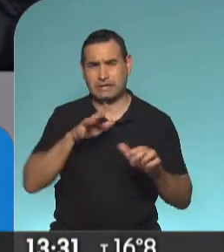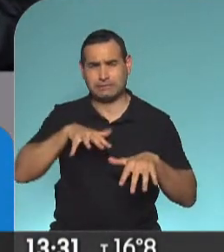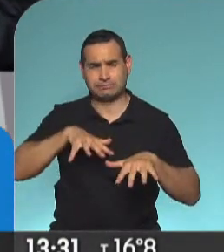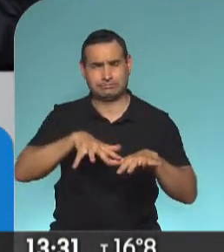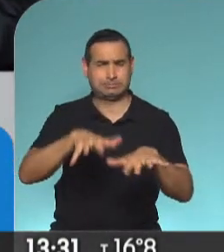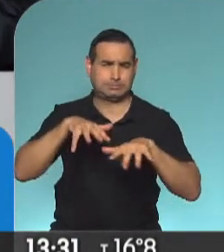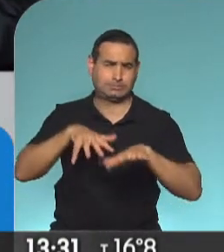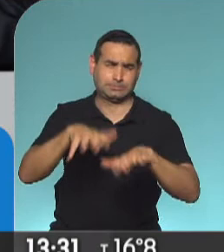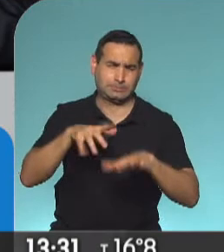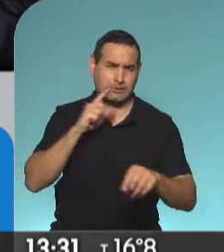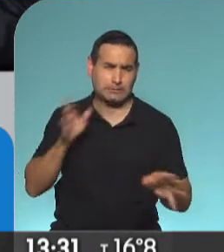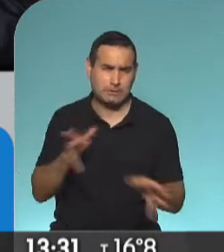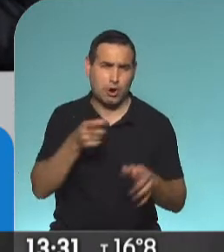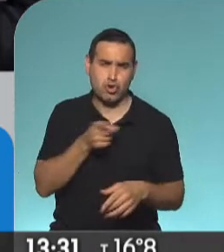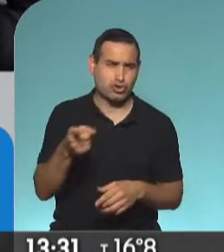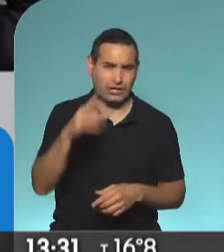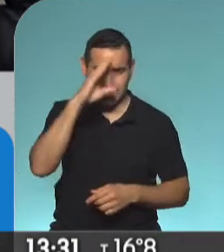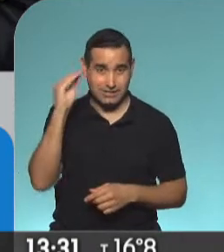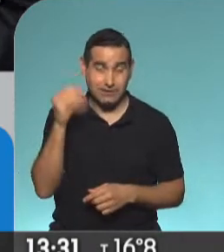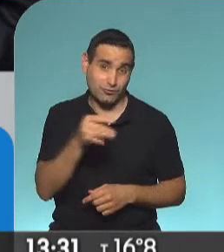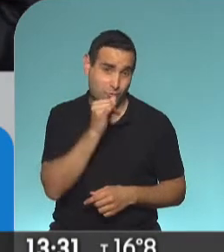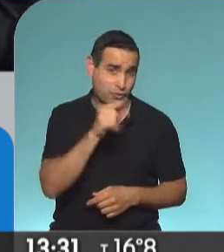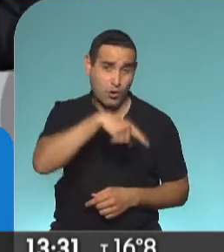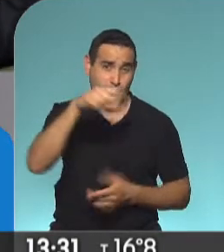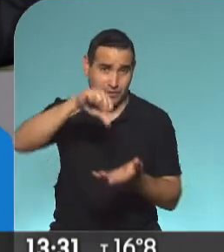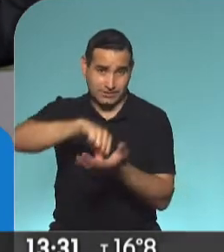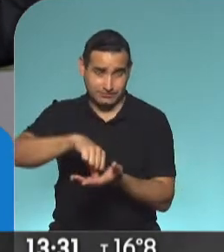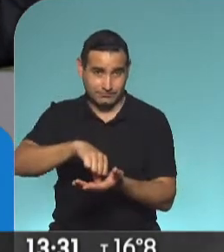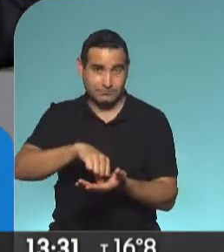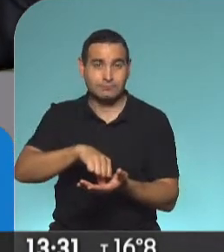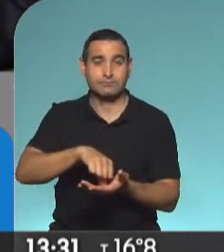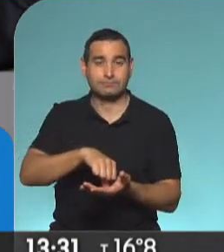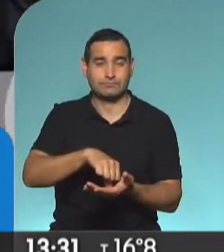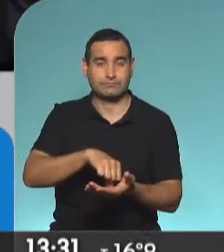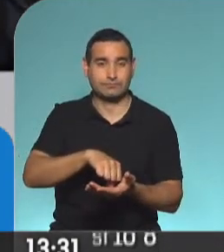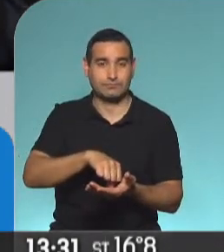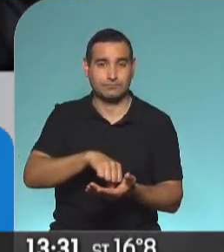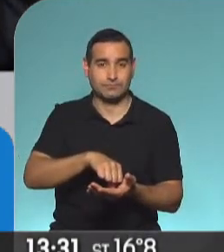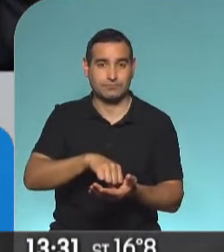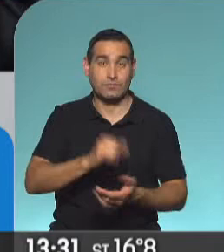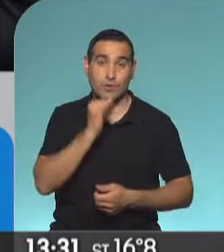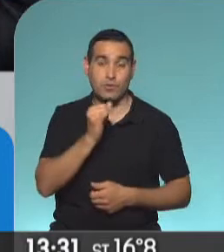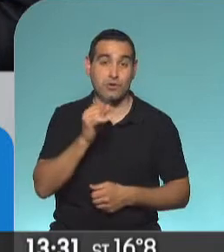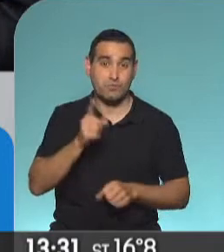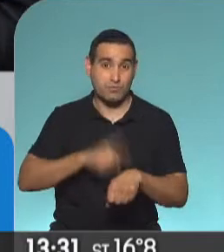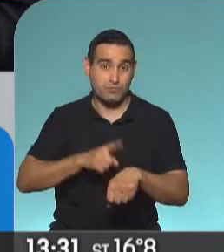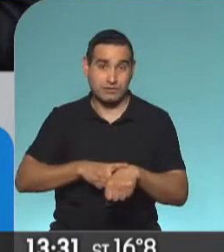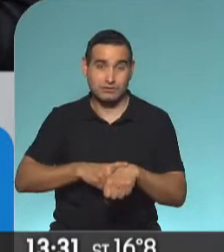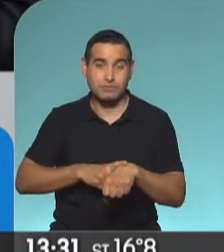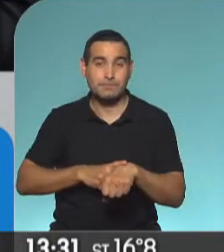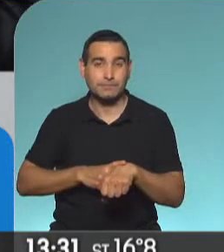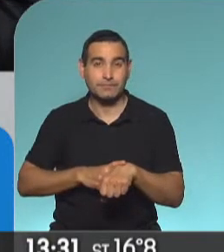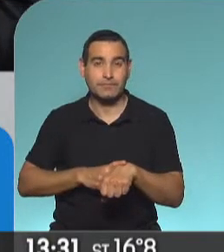movilizaciones en contra. Y le doy un ejemplo de otro país. En el momento de